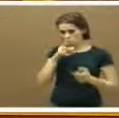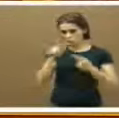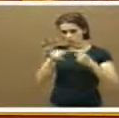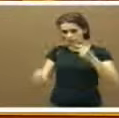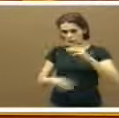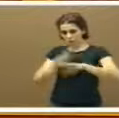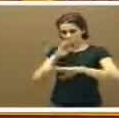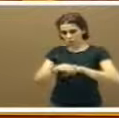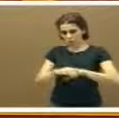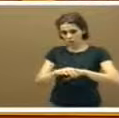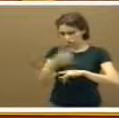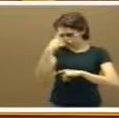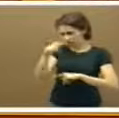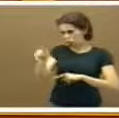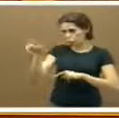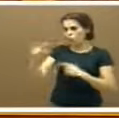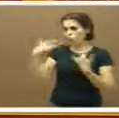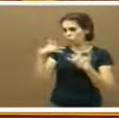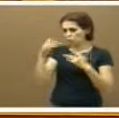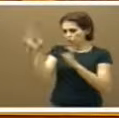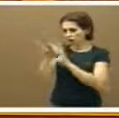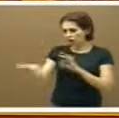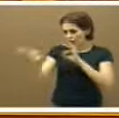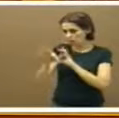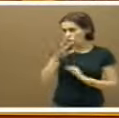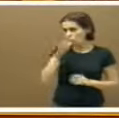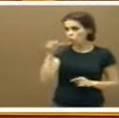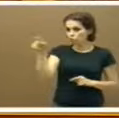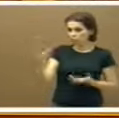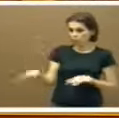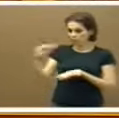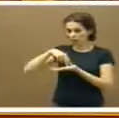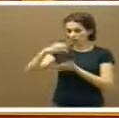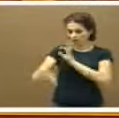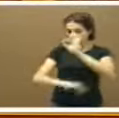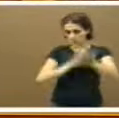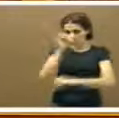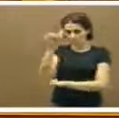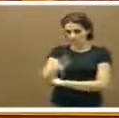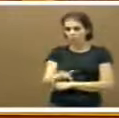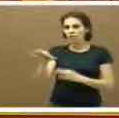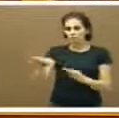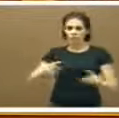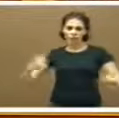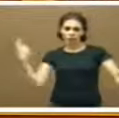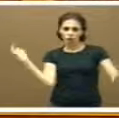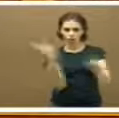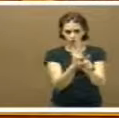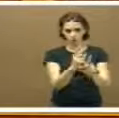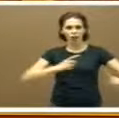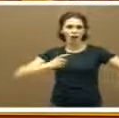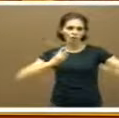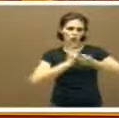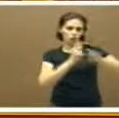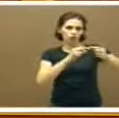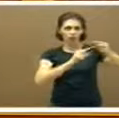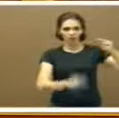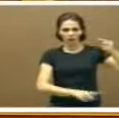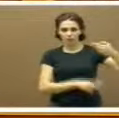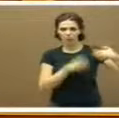consciente de que no se iba a alegrar, porque usted aquí, en esta Asamblea, siempre ha estado en contra de la lucha contra el